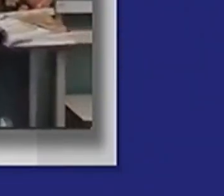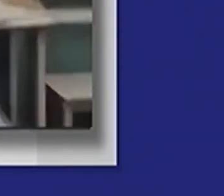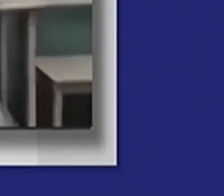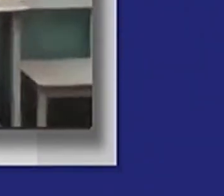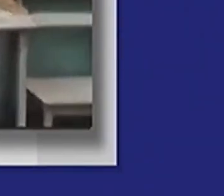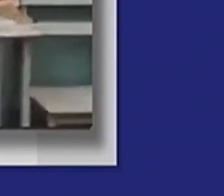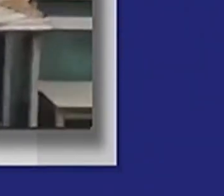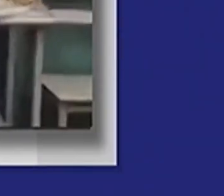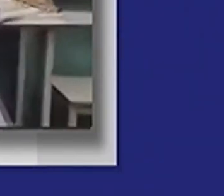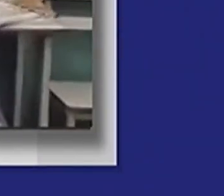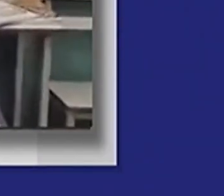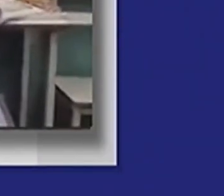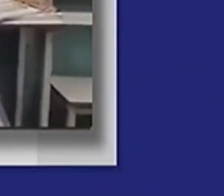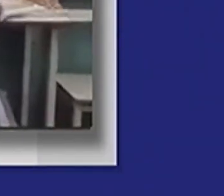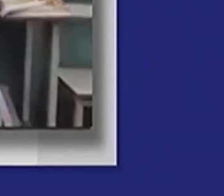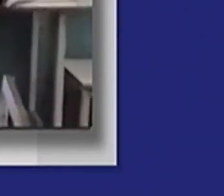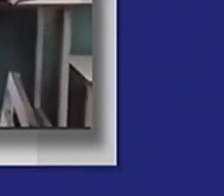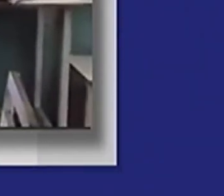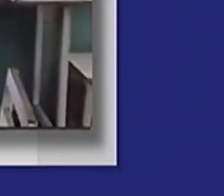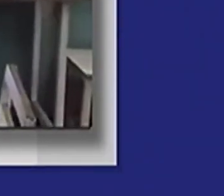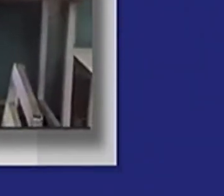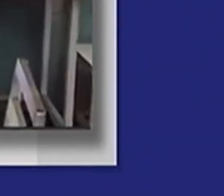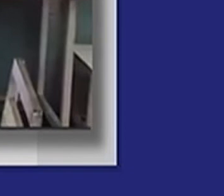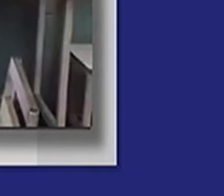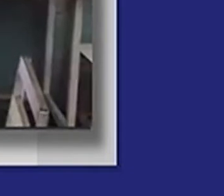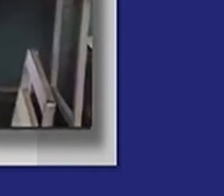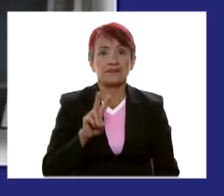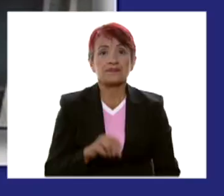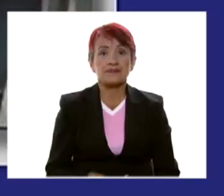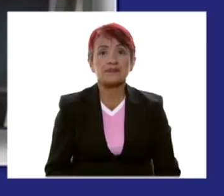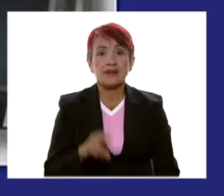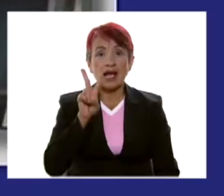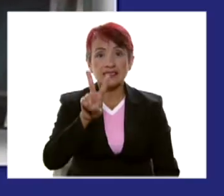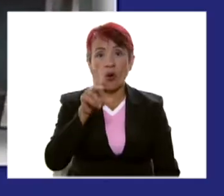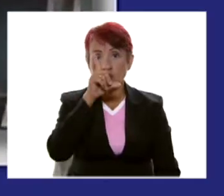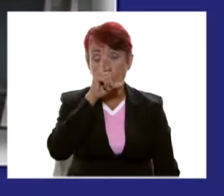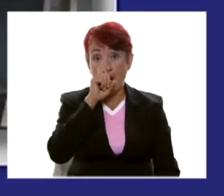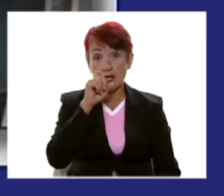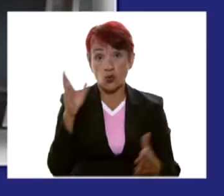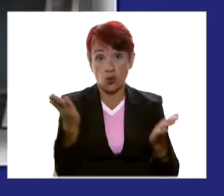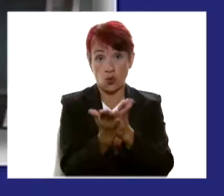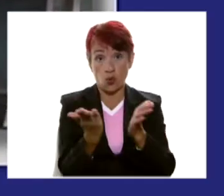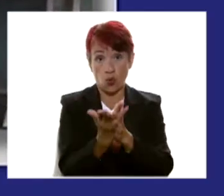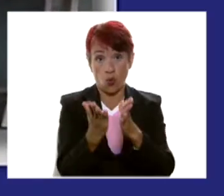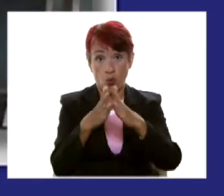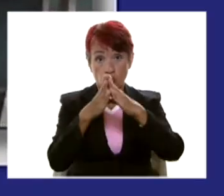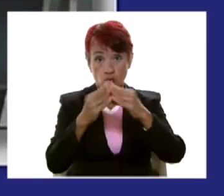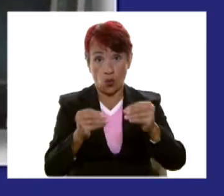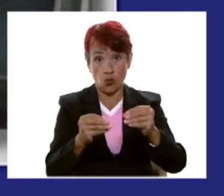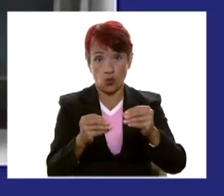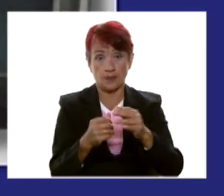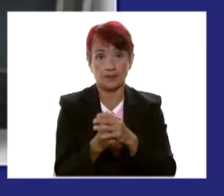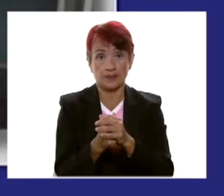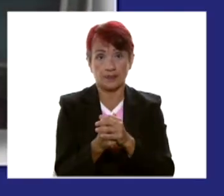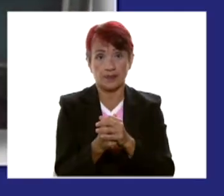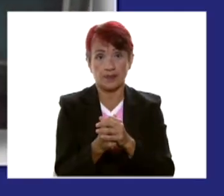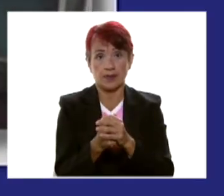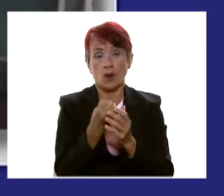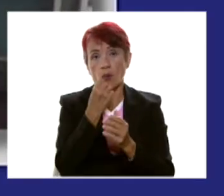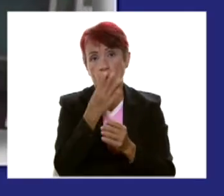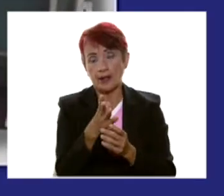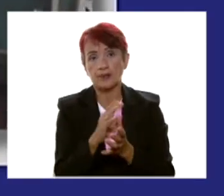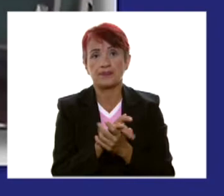Mi nombre es Carlos Miquel, soy de segundo año, sección C, y soy estudiante del Complejo Educativo Leonardo